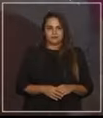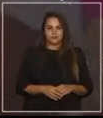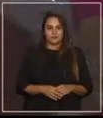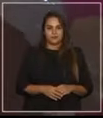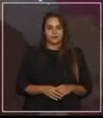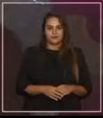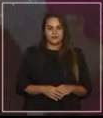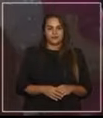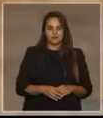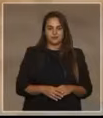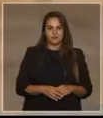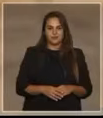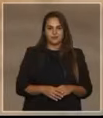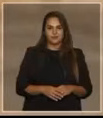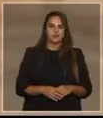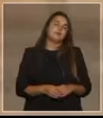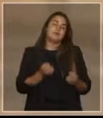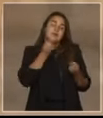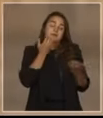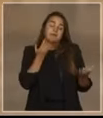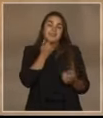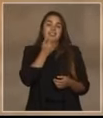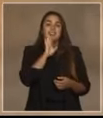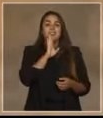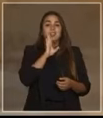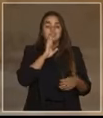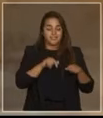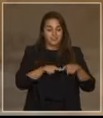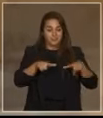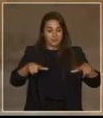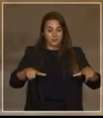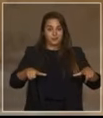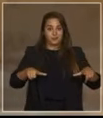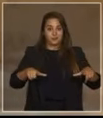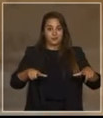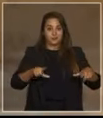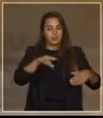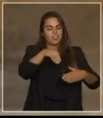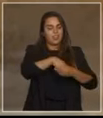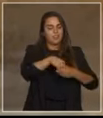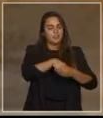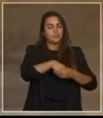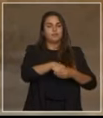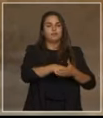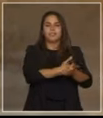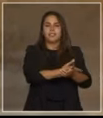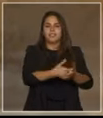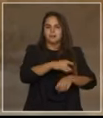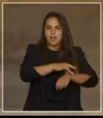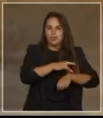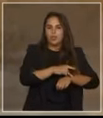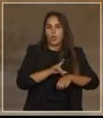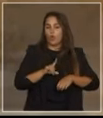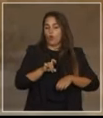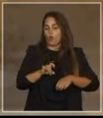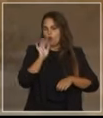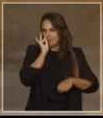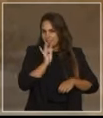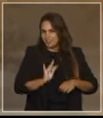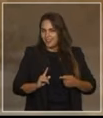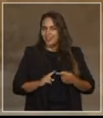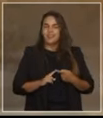Bien, como han dicho, nuestra unidad la formamos hematólogos, oncólogos infantiles,